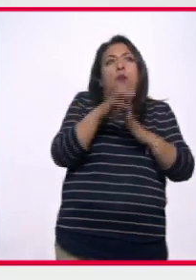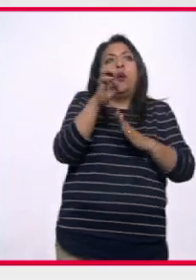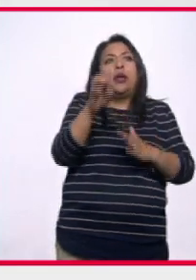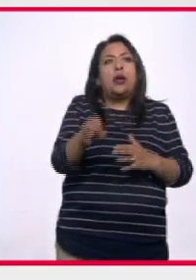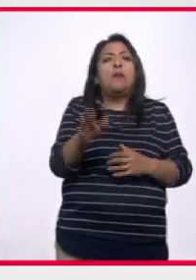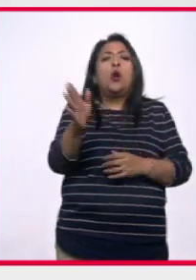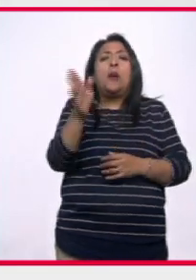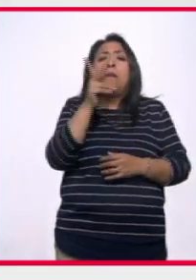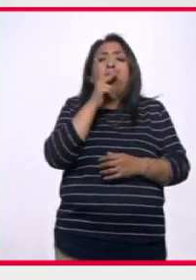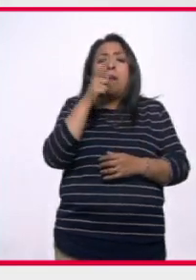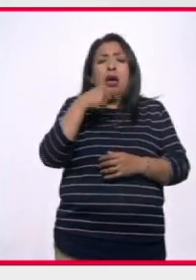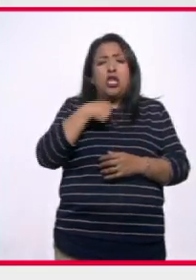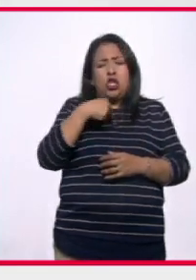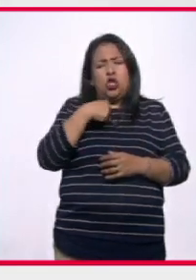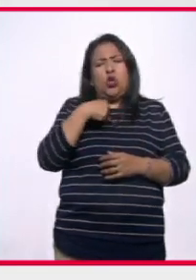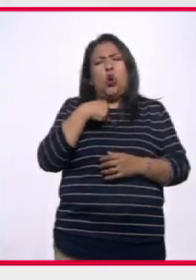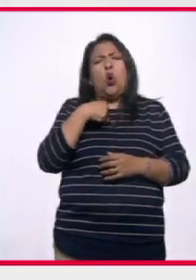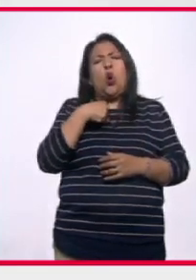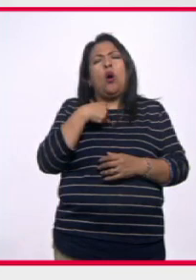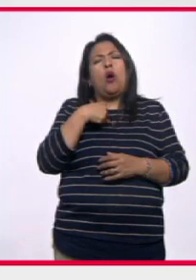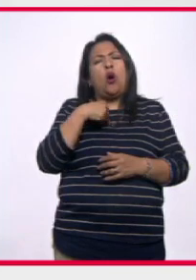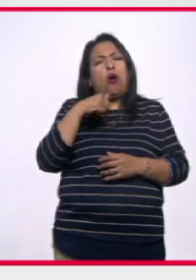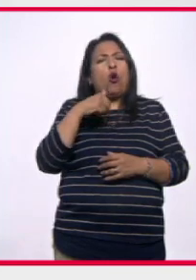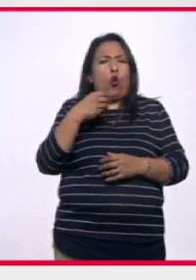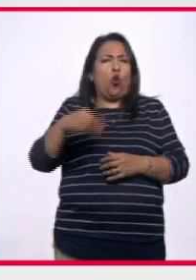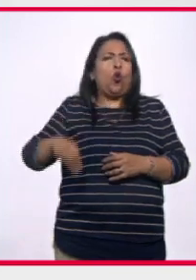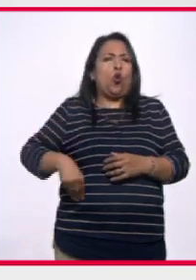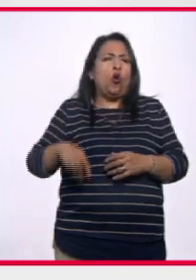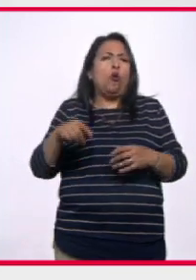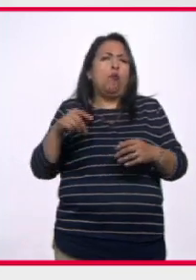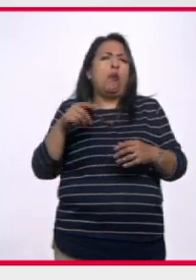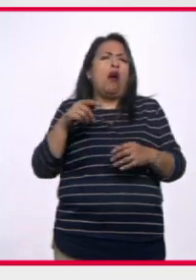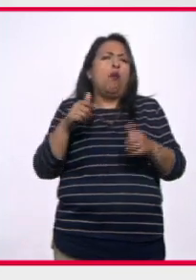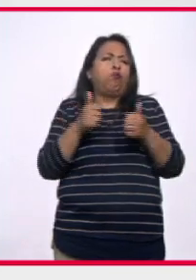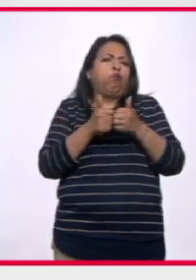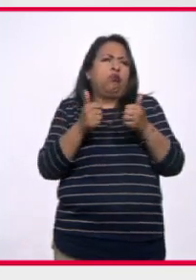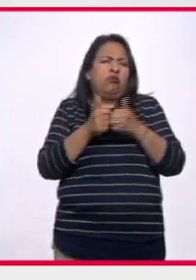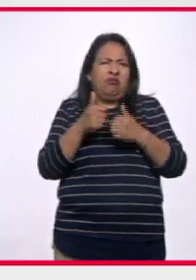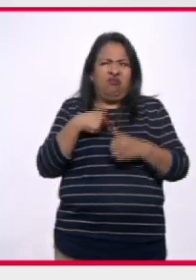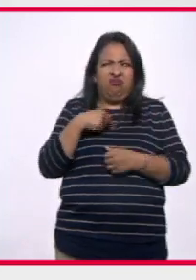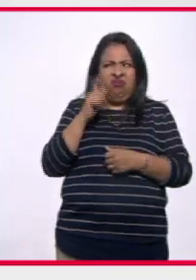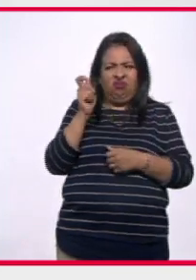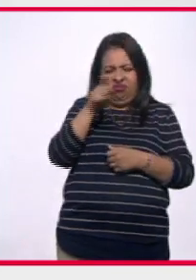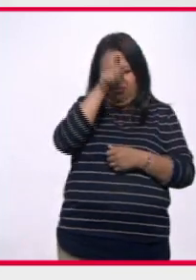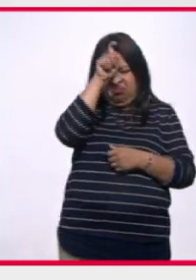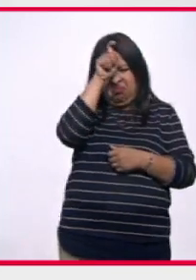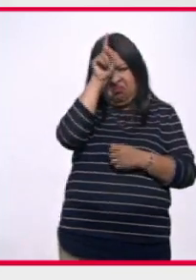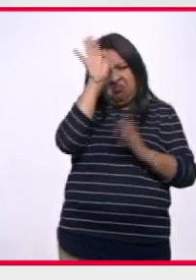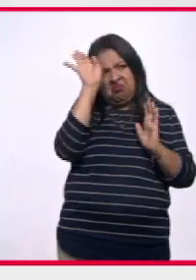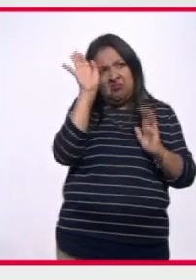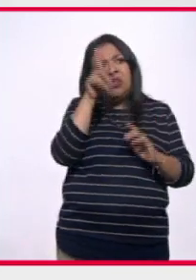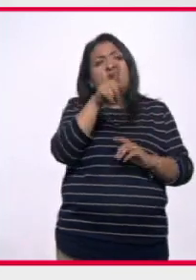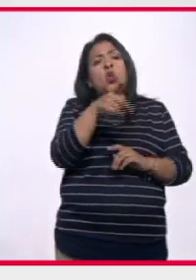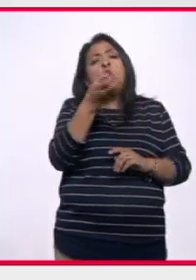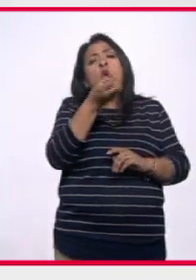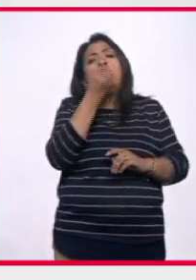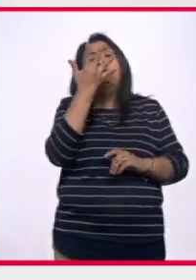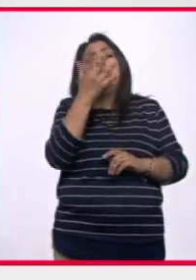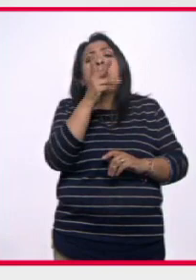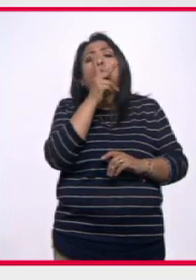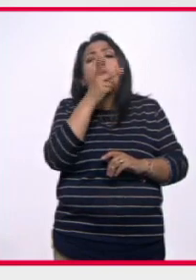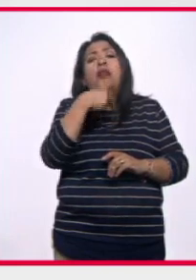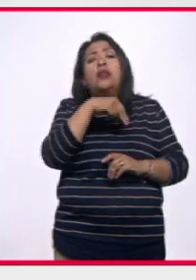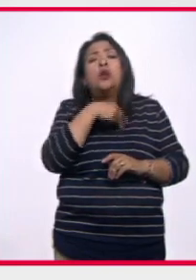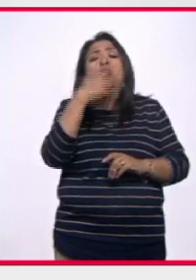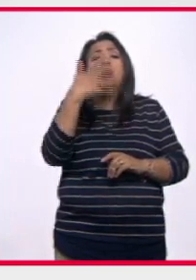padre me acusó que fornicado de agua sabía muy bien qué era eso pero después era bonito tres a cinco padres nuestros